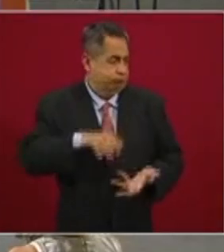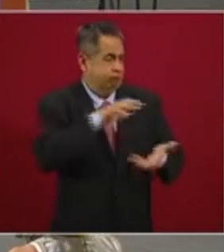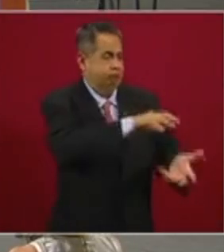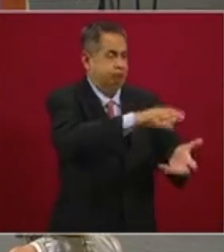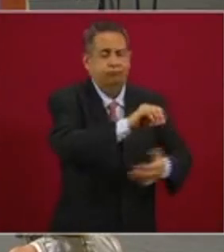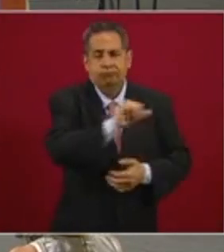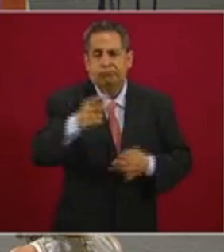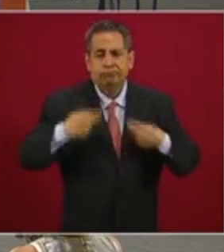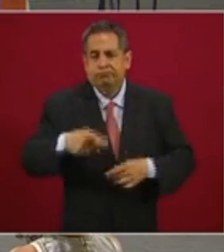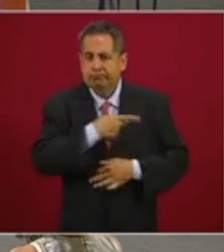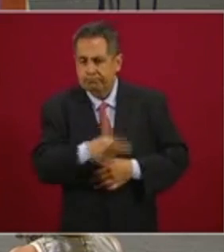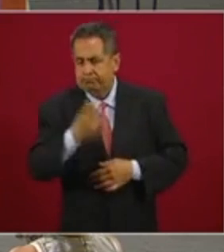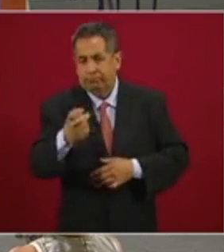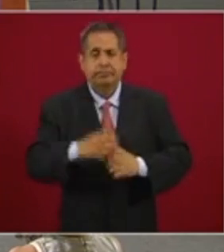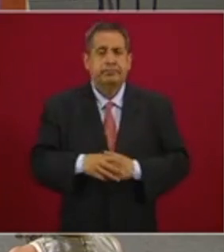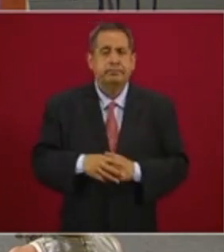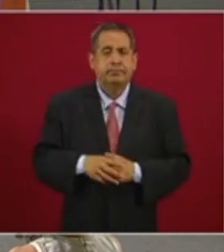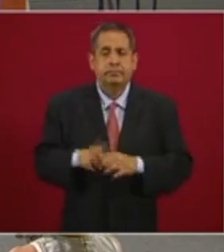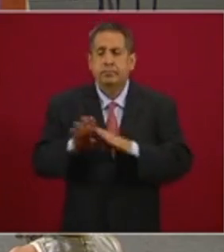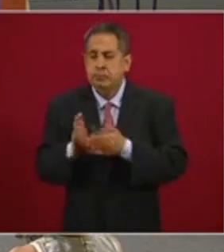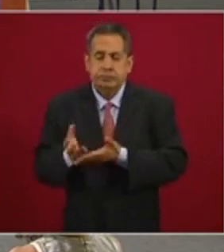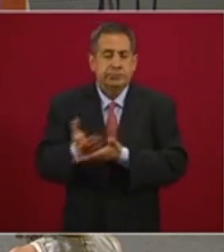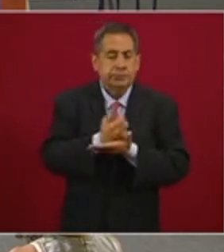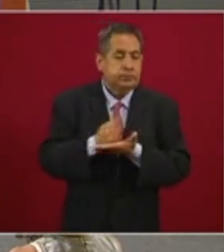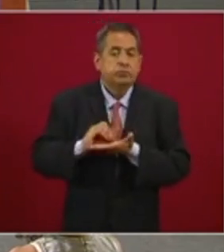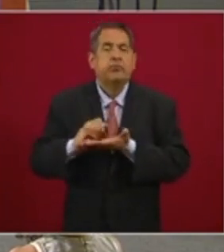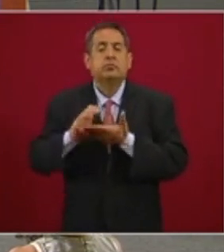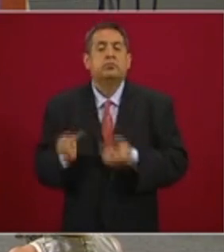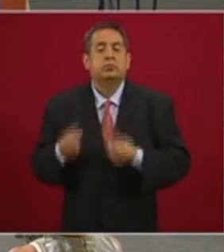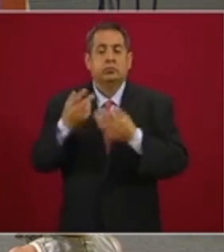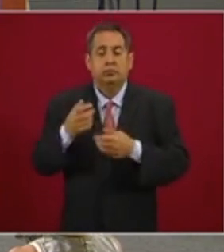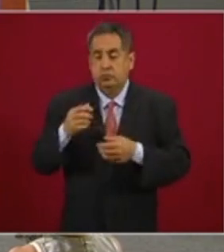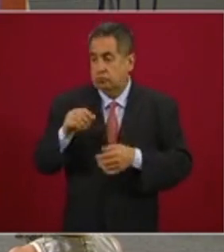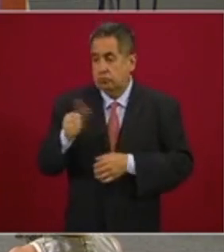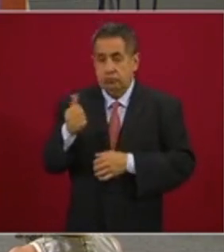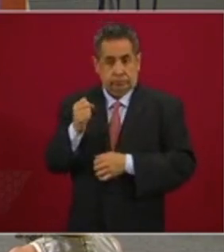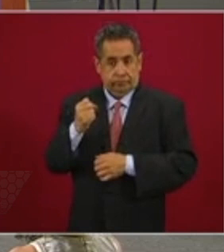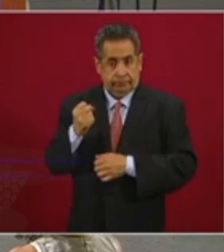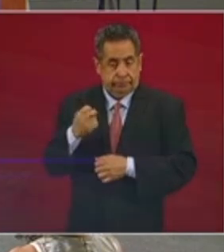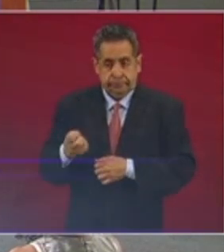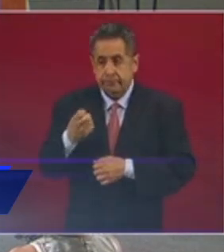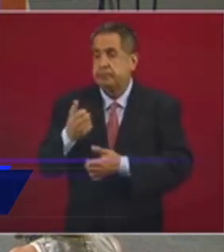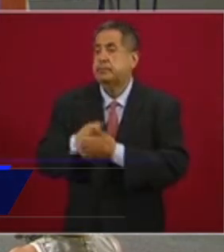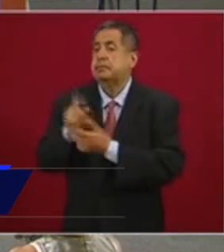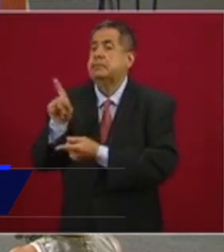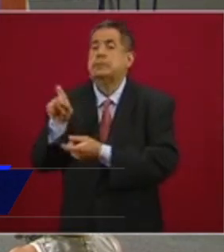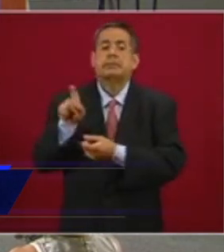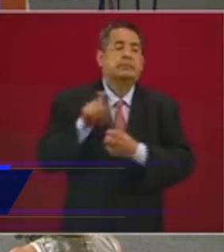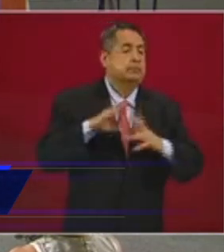pobre. El siguiente es en los ingresos que se han generado al día 11 de septiembre,